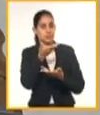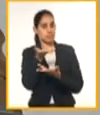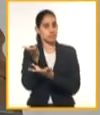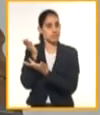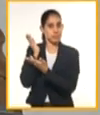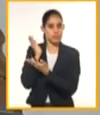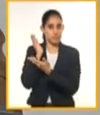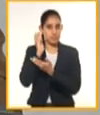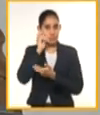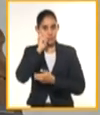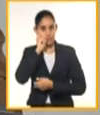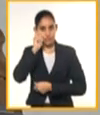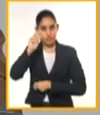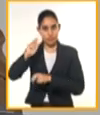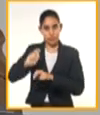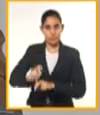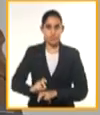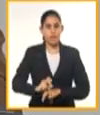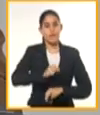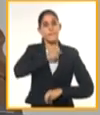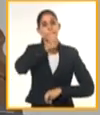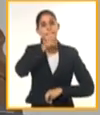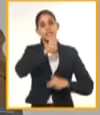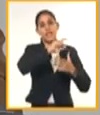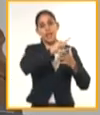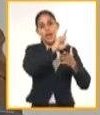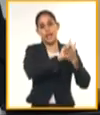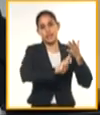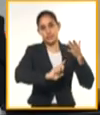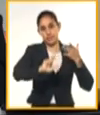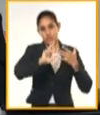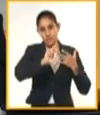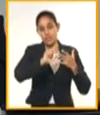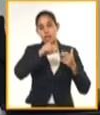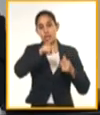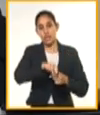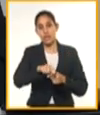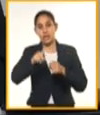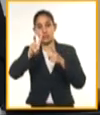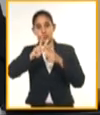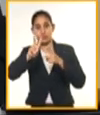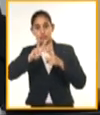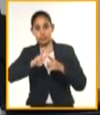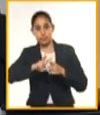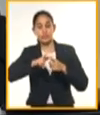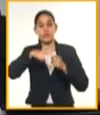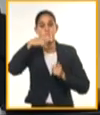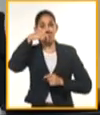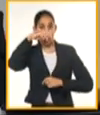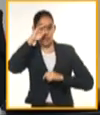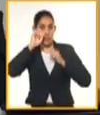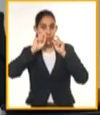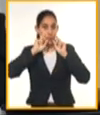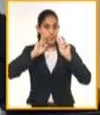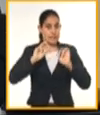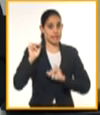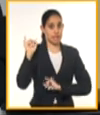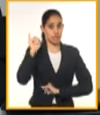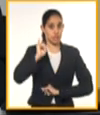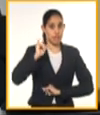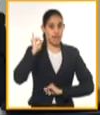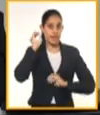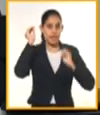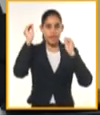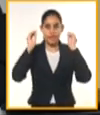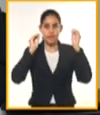editor de la agencia Prensa Latina, conductor del programa 2020 también de Cubavisión Internacional y analista de temas internacionales,